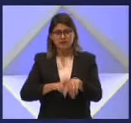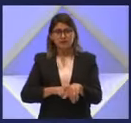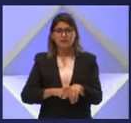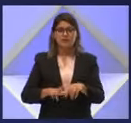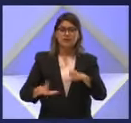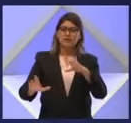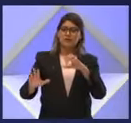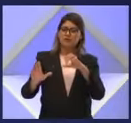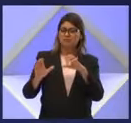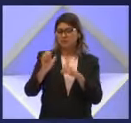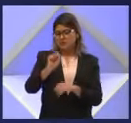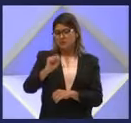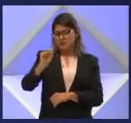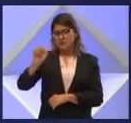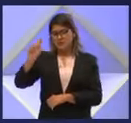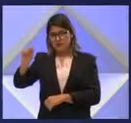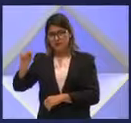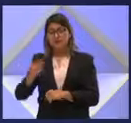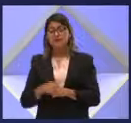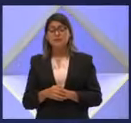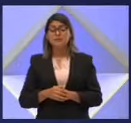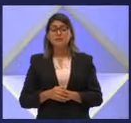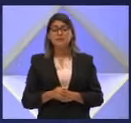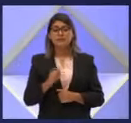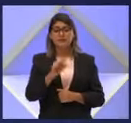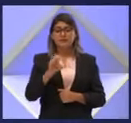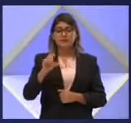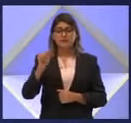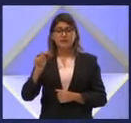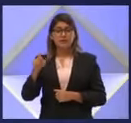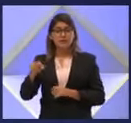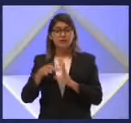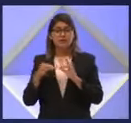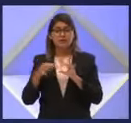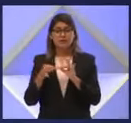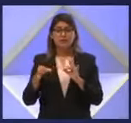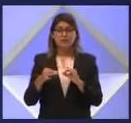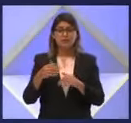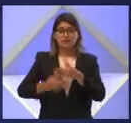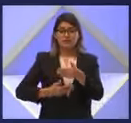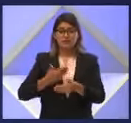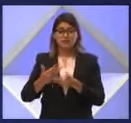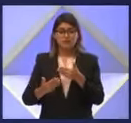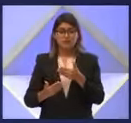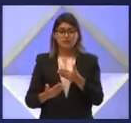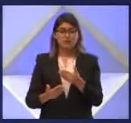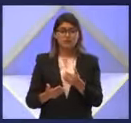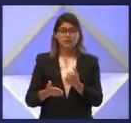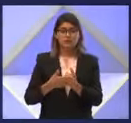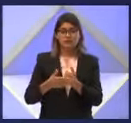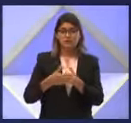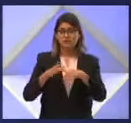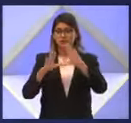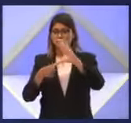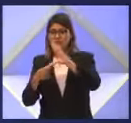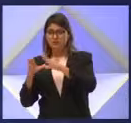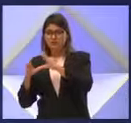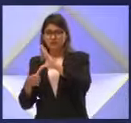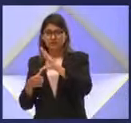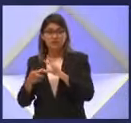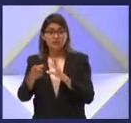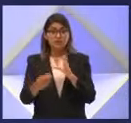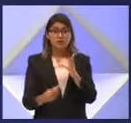que en diciembre se va a lanzar el satélite hasta chad así que es un